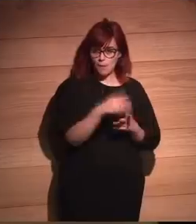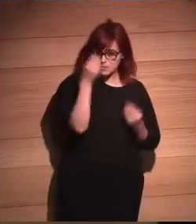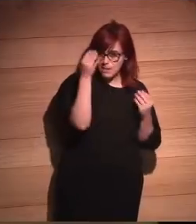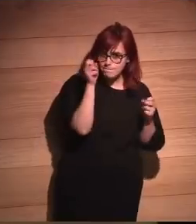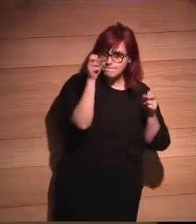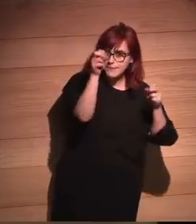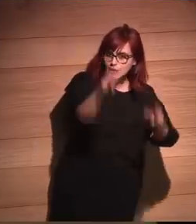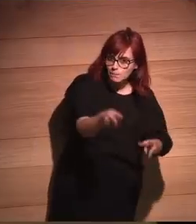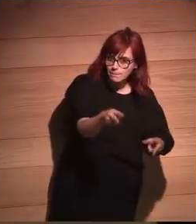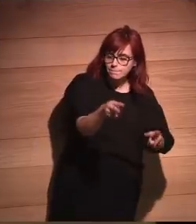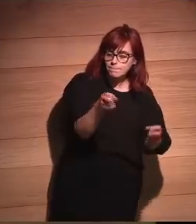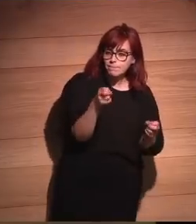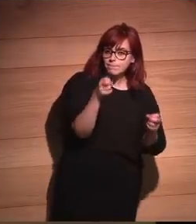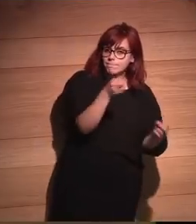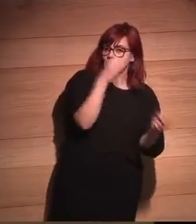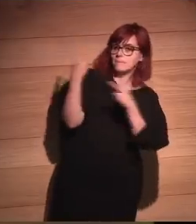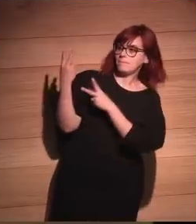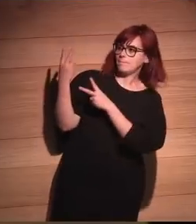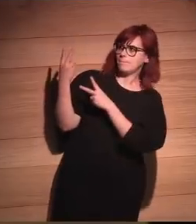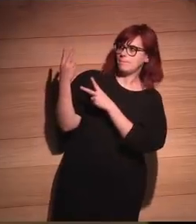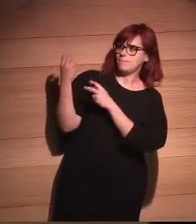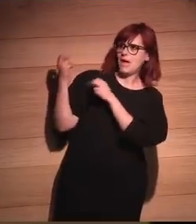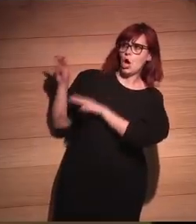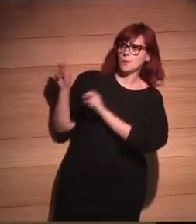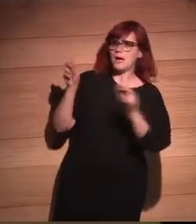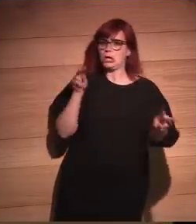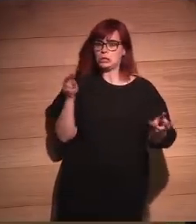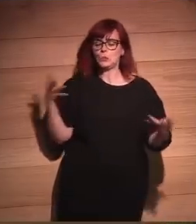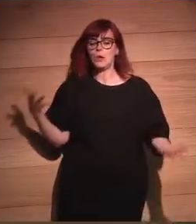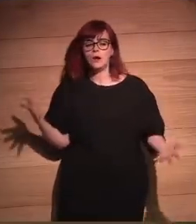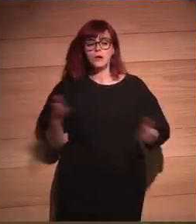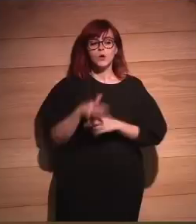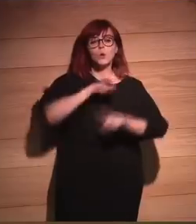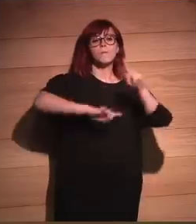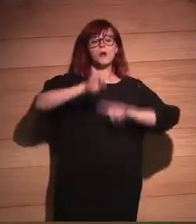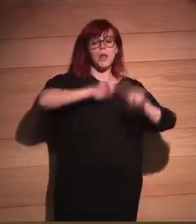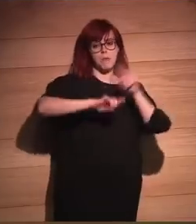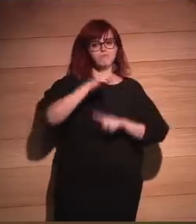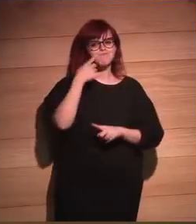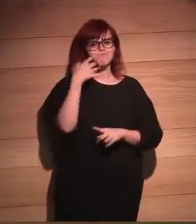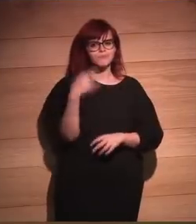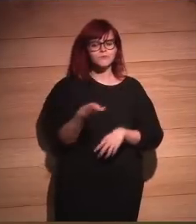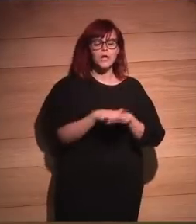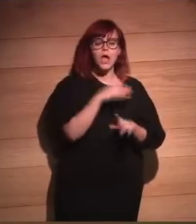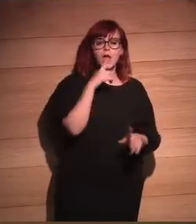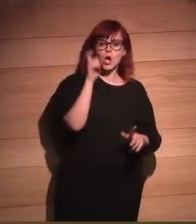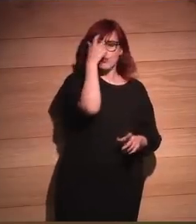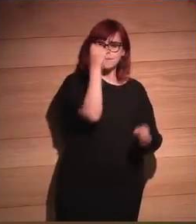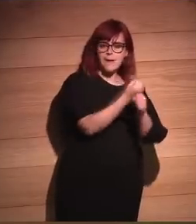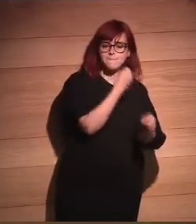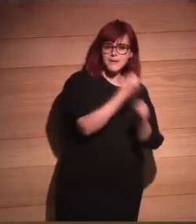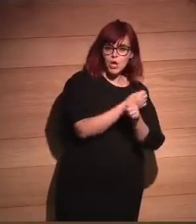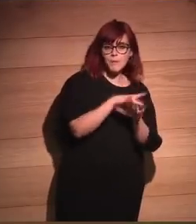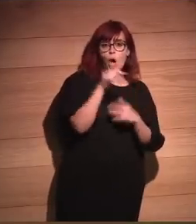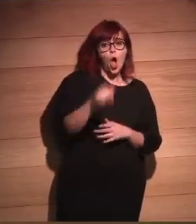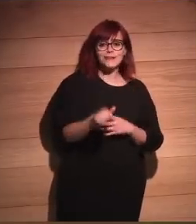el pasado. Lo veo con muchos problemas en términos de empleo, el concepto de trabajo y todo eso, pero eso no es el tema